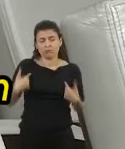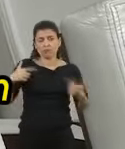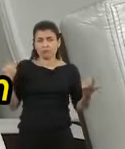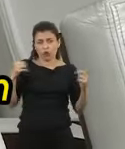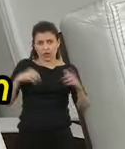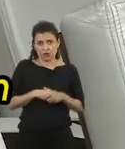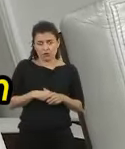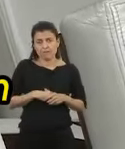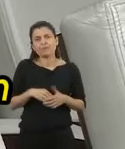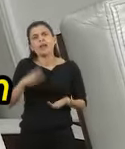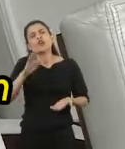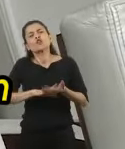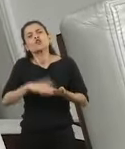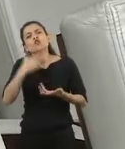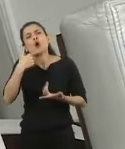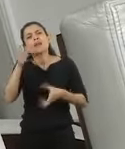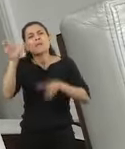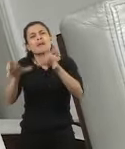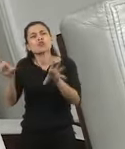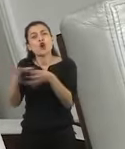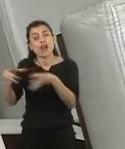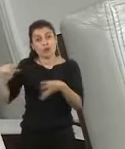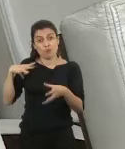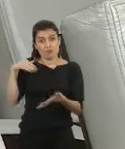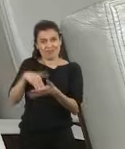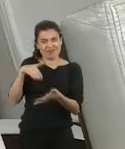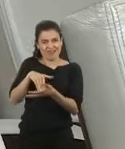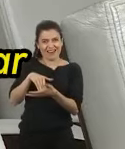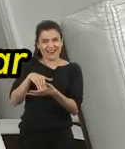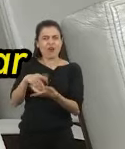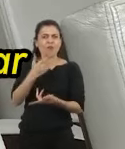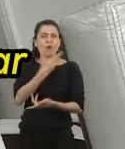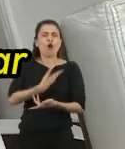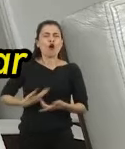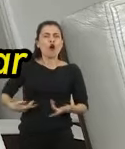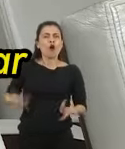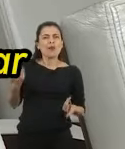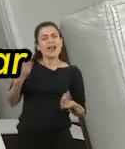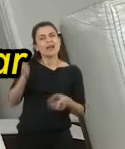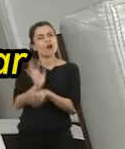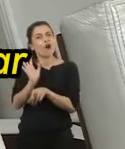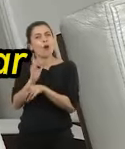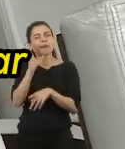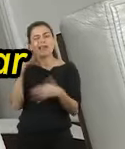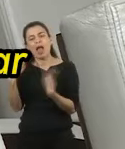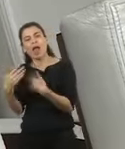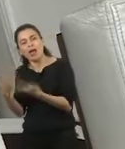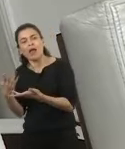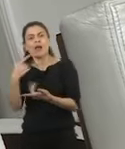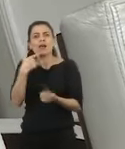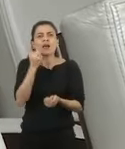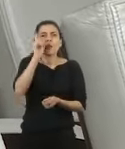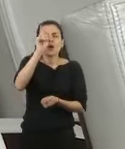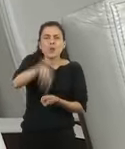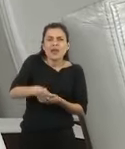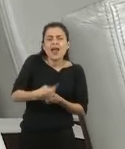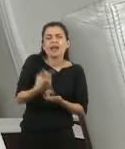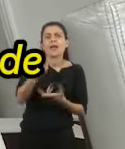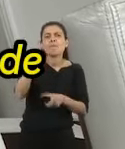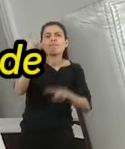que el gobierno de alguna manera era no no está viendo el hecho de que van a sumar mucha más cantidad de